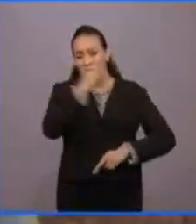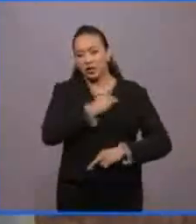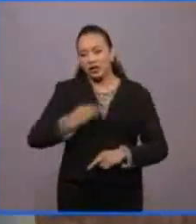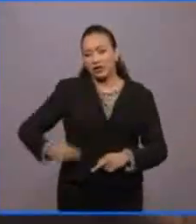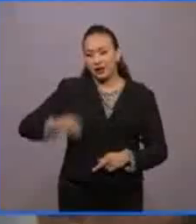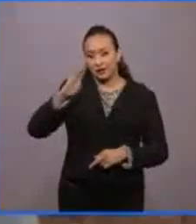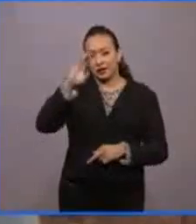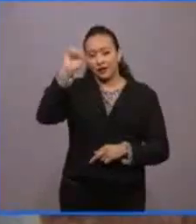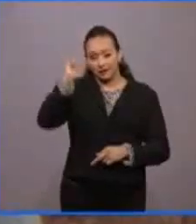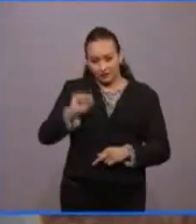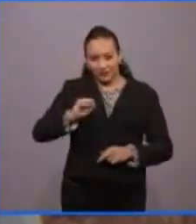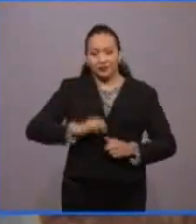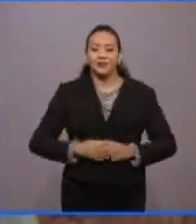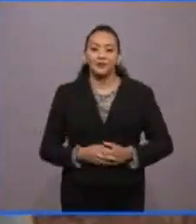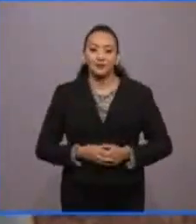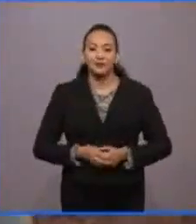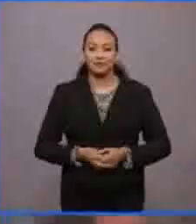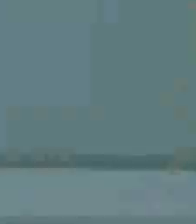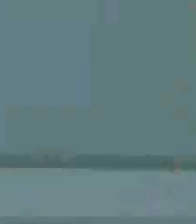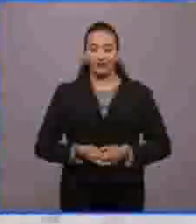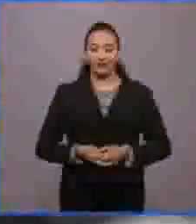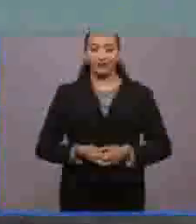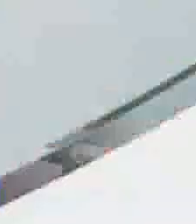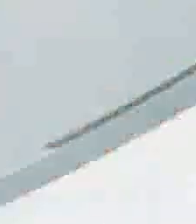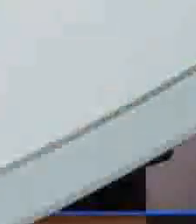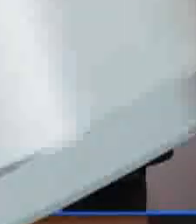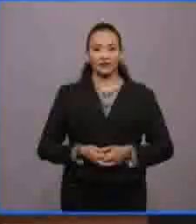de Baja California Sur.